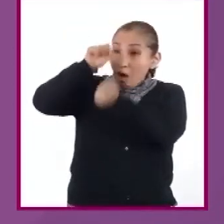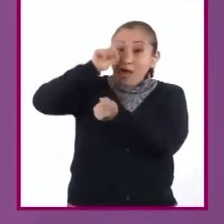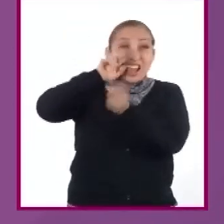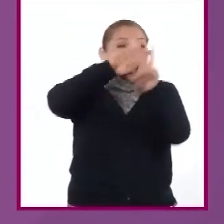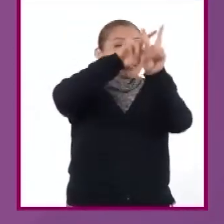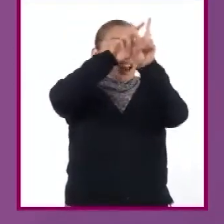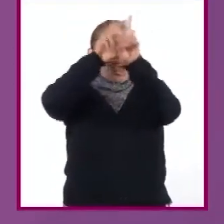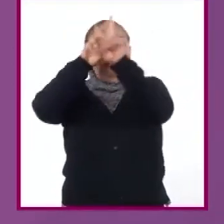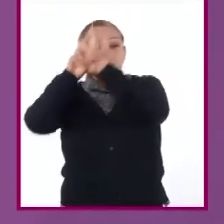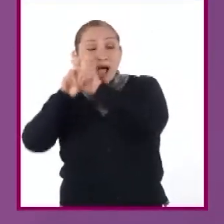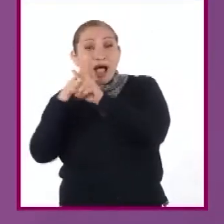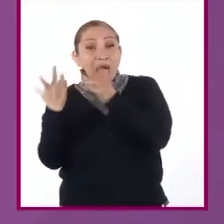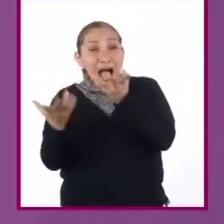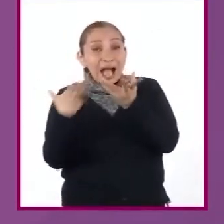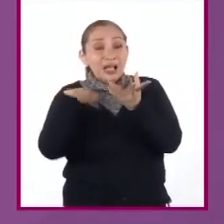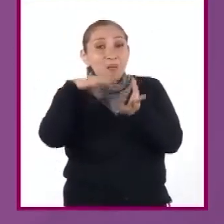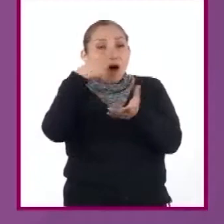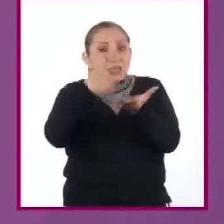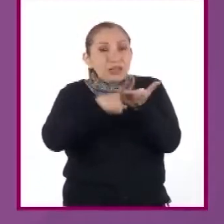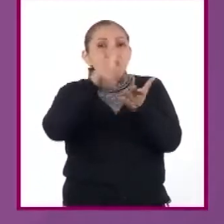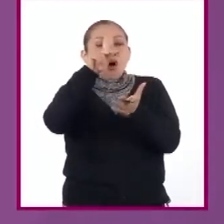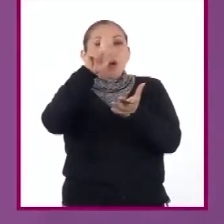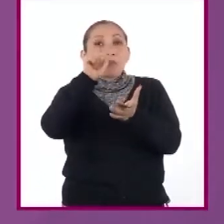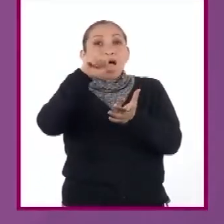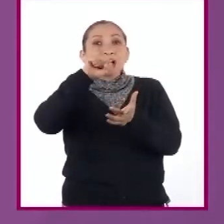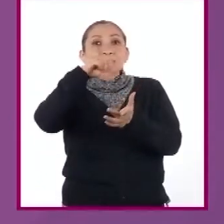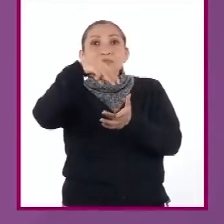estrellas hay materia en estado de plasma.